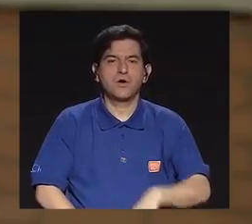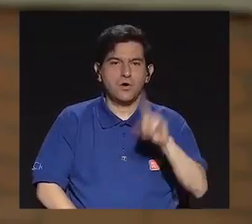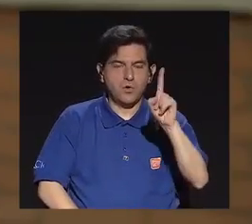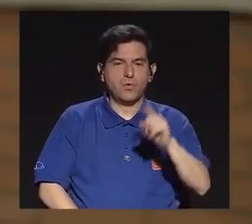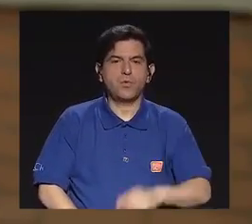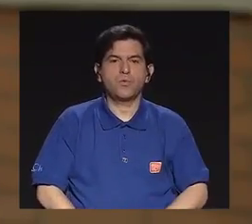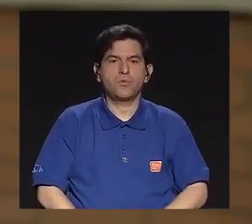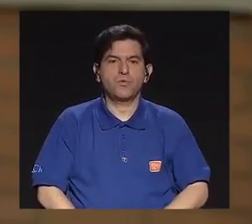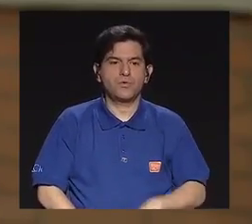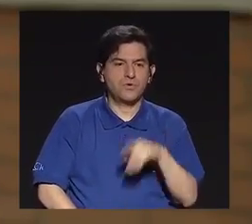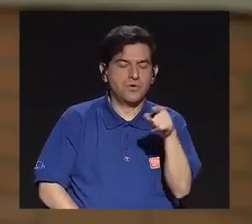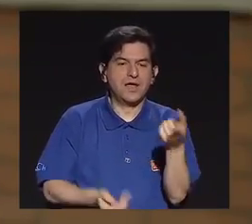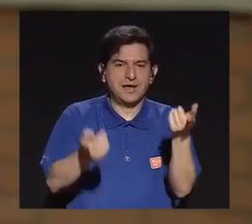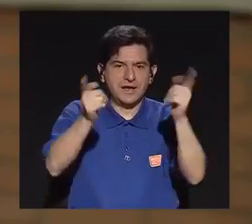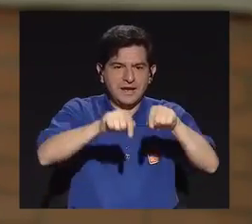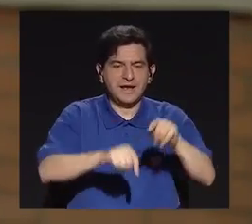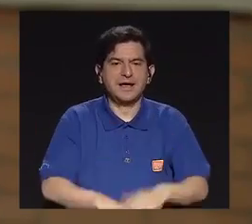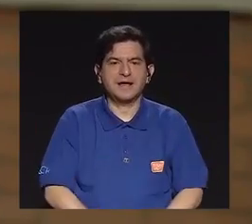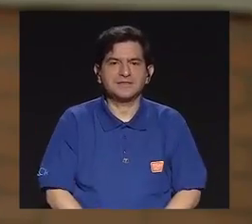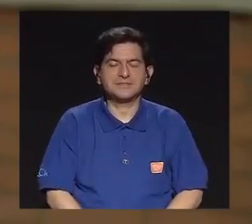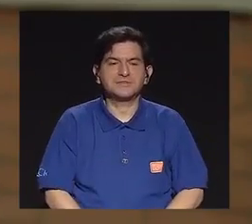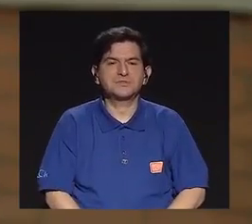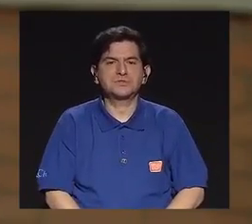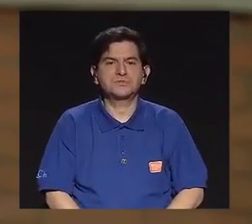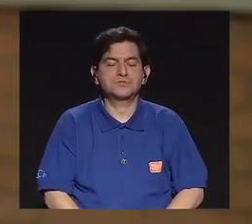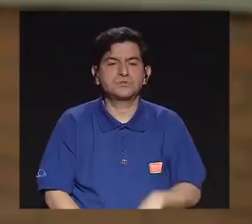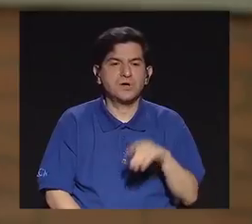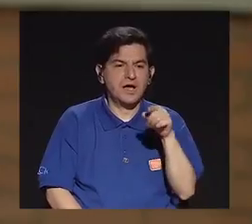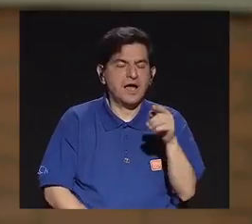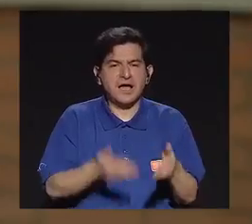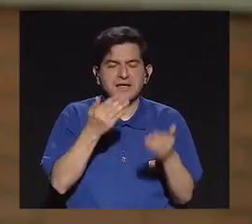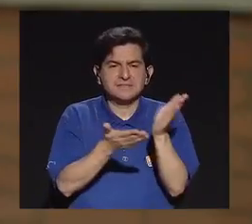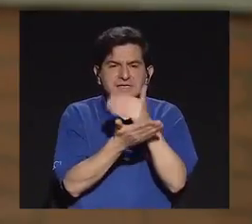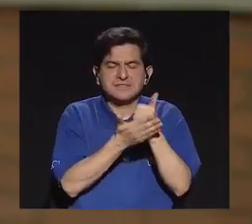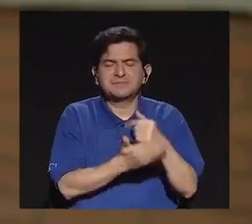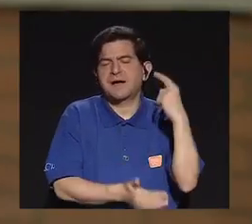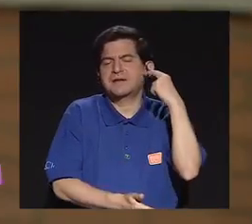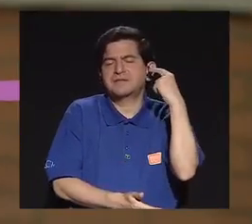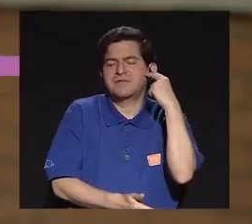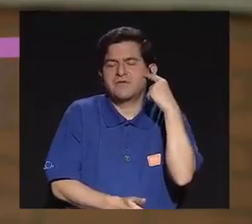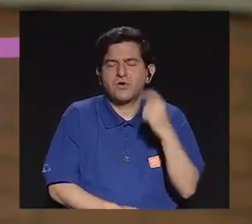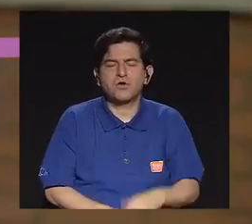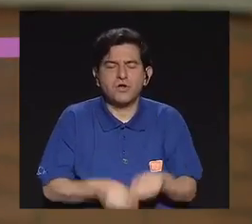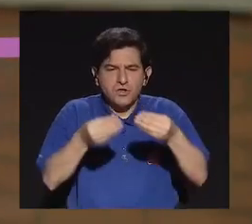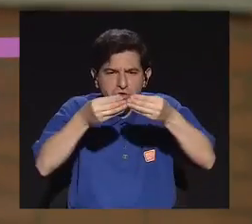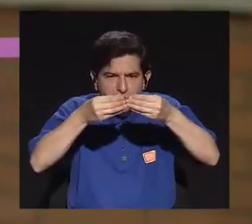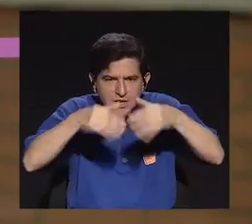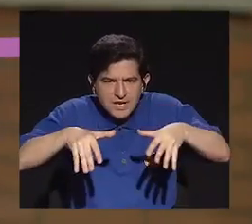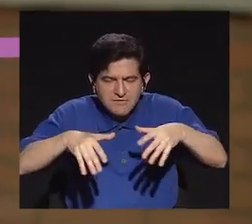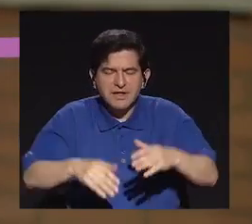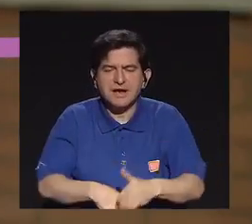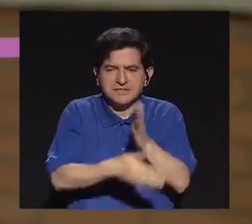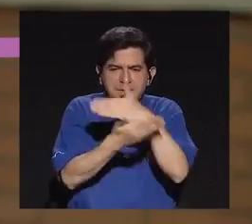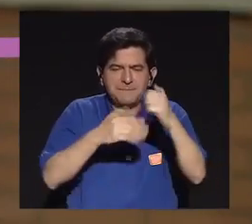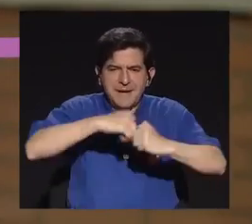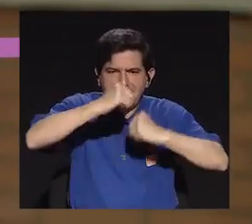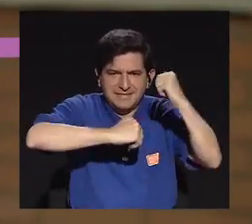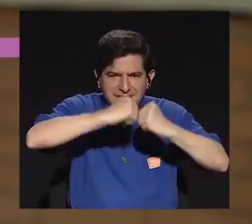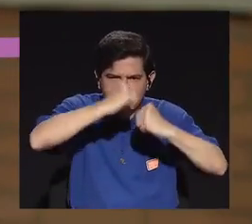el vértigo posicional paroxístico benigno, que es cuando se suelta un otolito en la estructura del oído, que ahorita lo podemos revisar acá en el